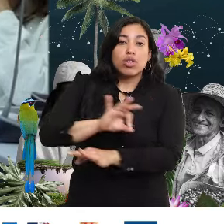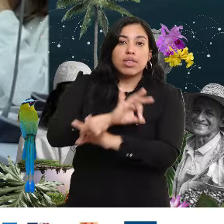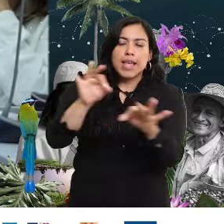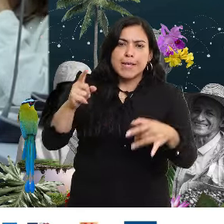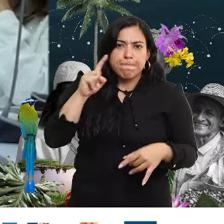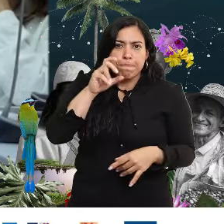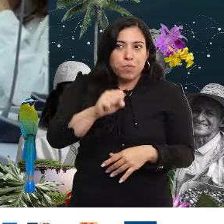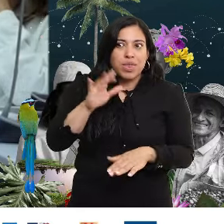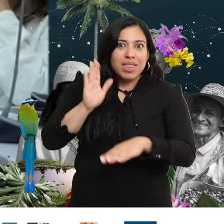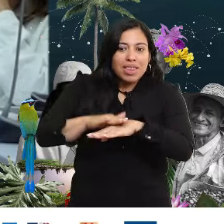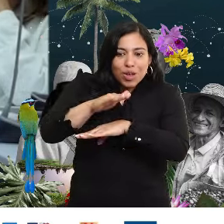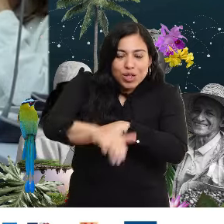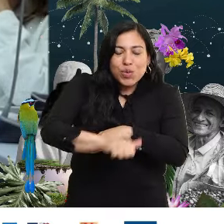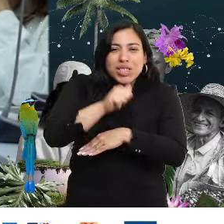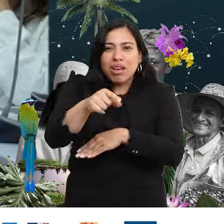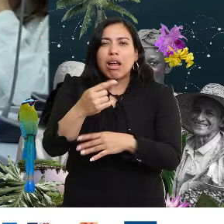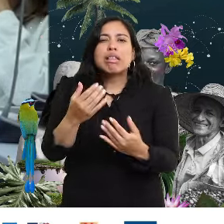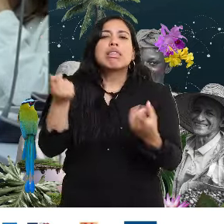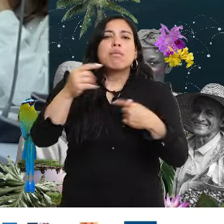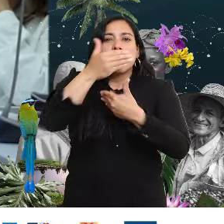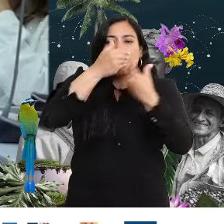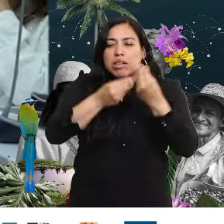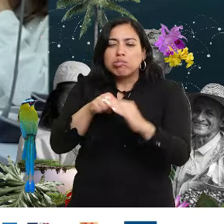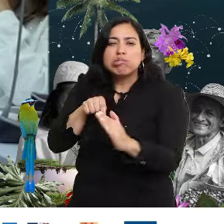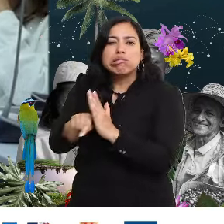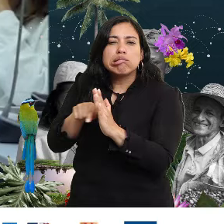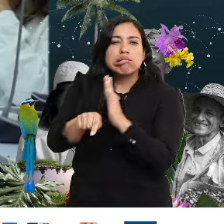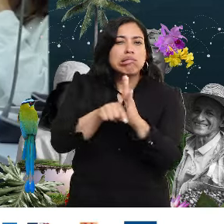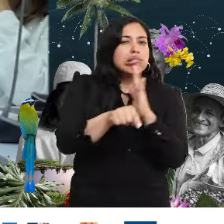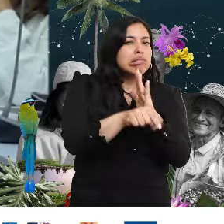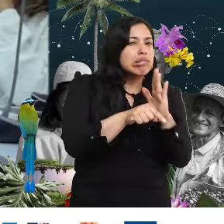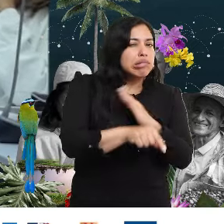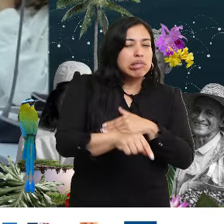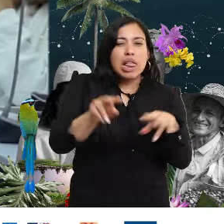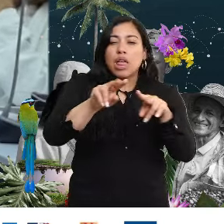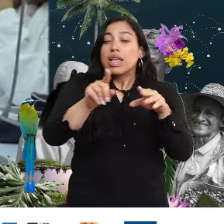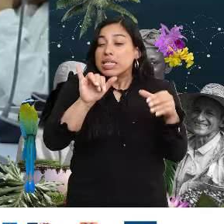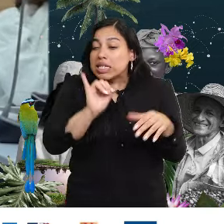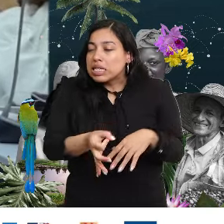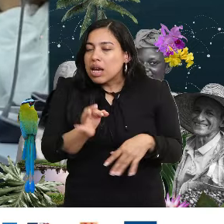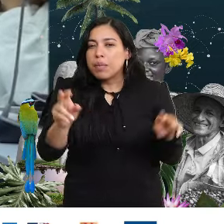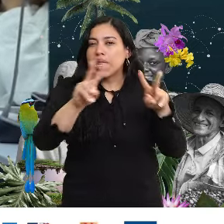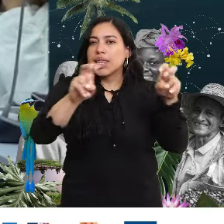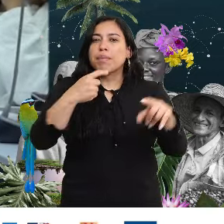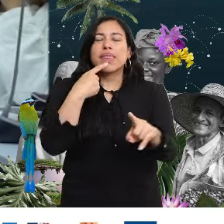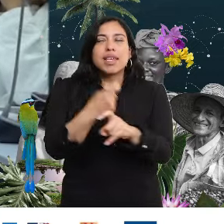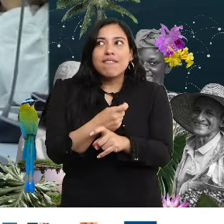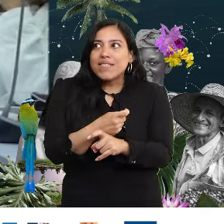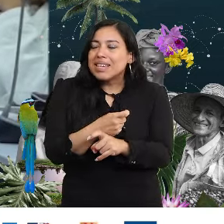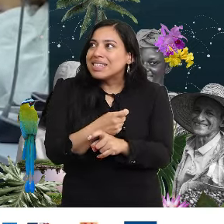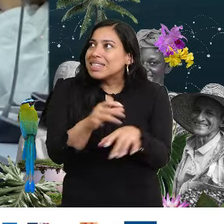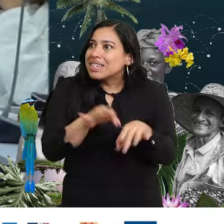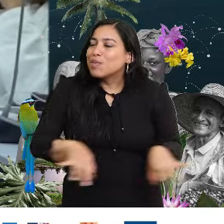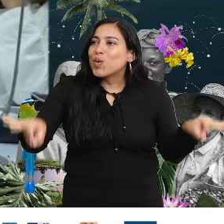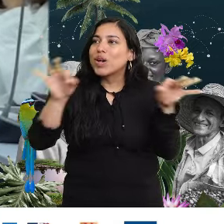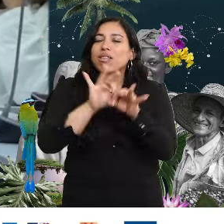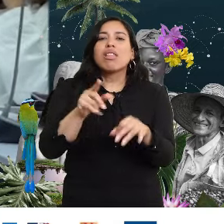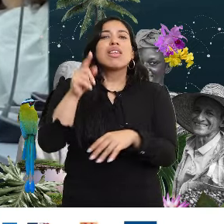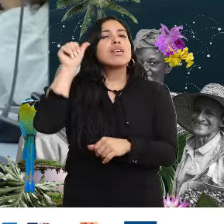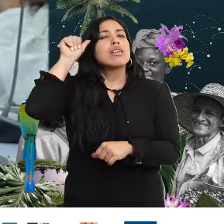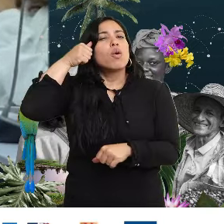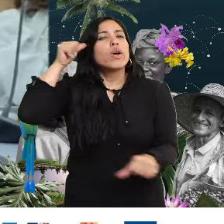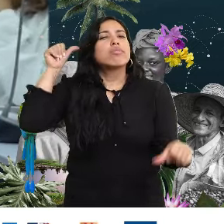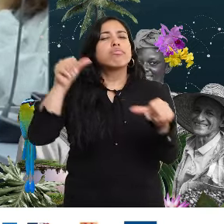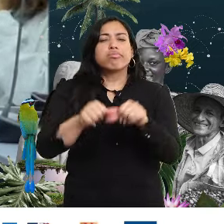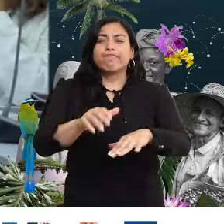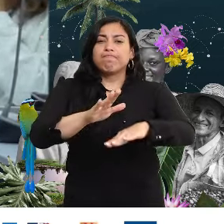la tragedia de masacres y todo, uno de los temas difíciles y significativos que ellos recuerdan